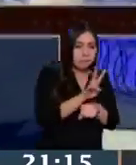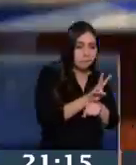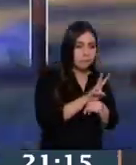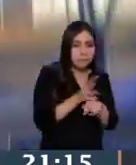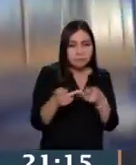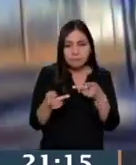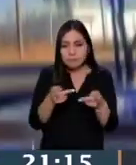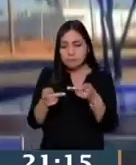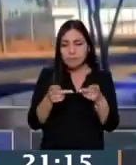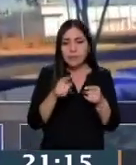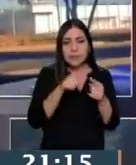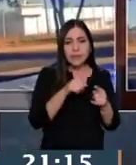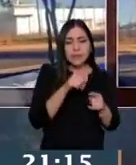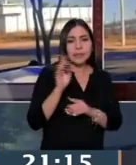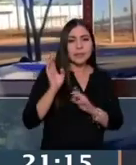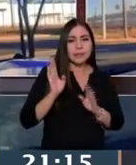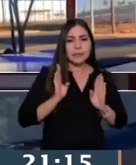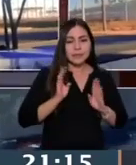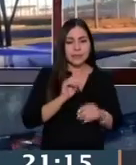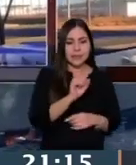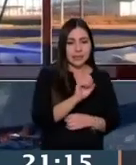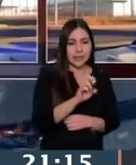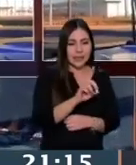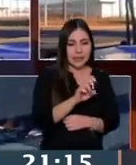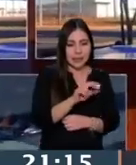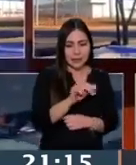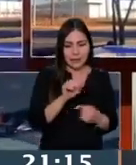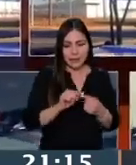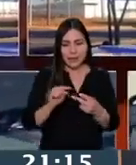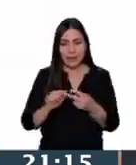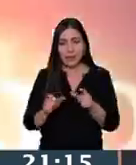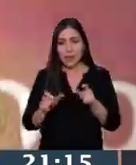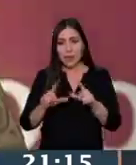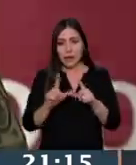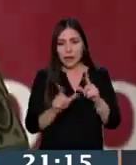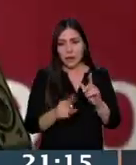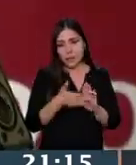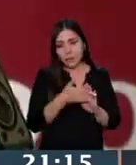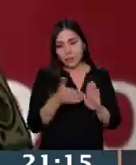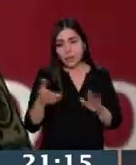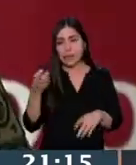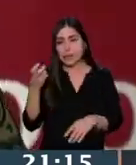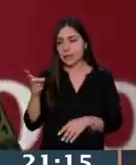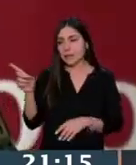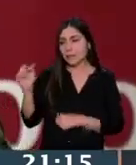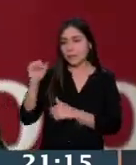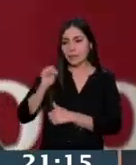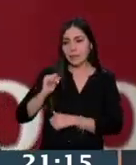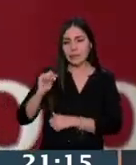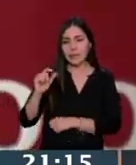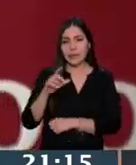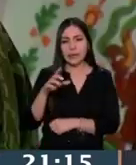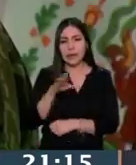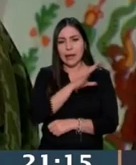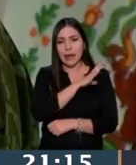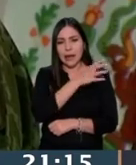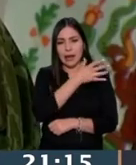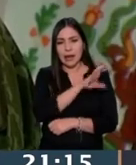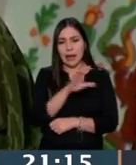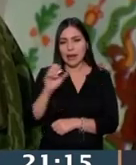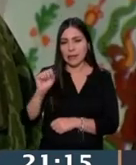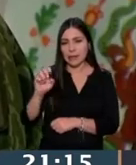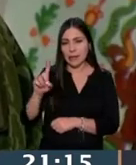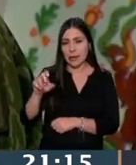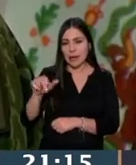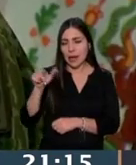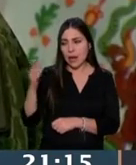la Secretaría de la Defensa y la Guardia Nacional. Así lo informó el general secretario de la Defensa, Luis Crescencio Sandoval,